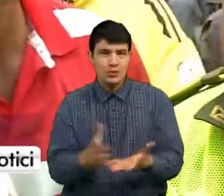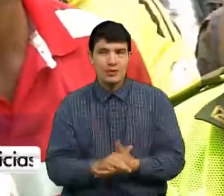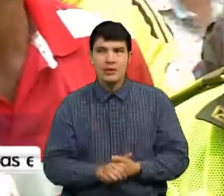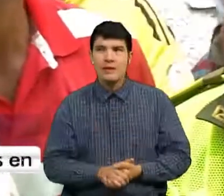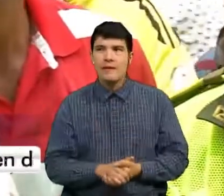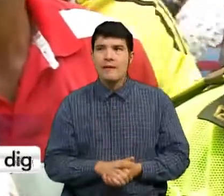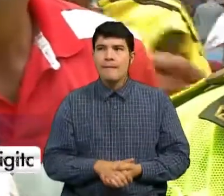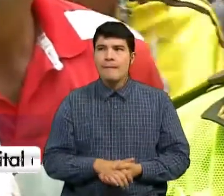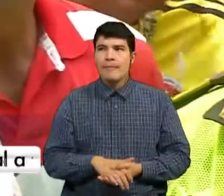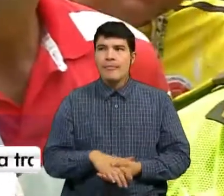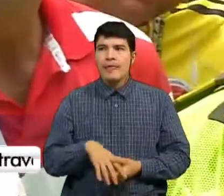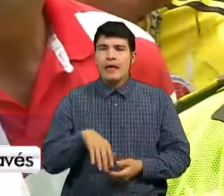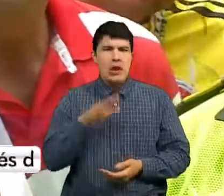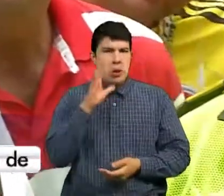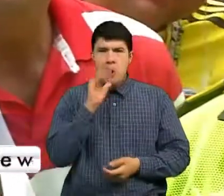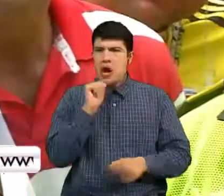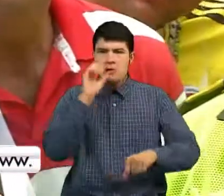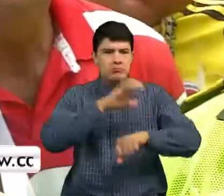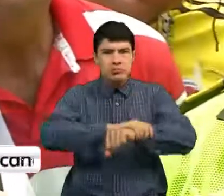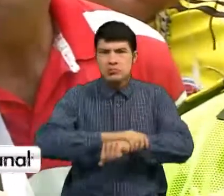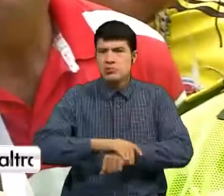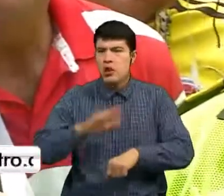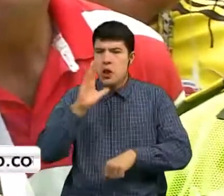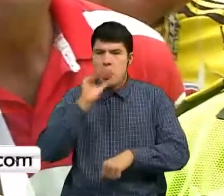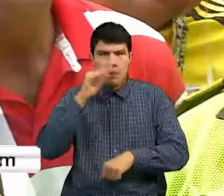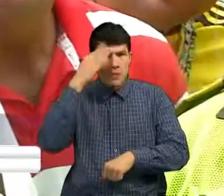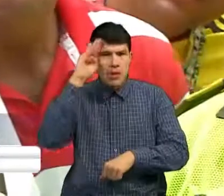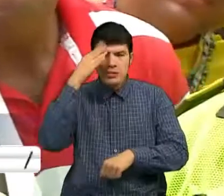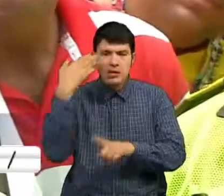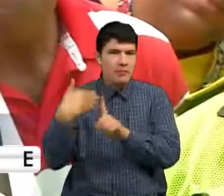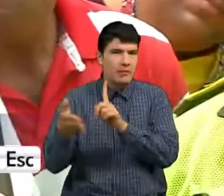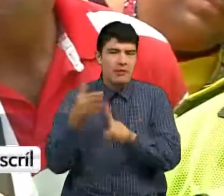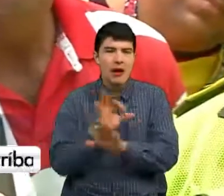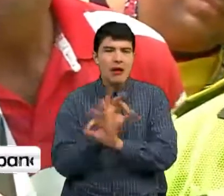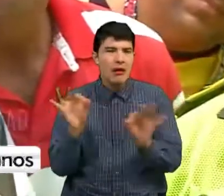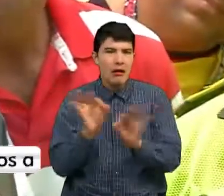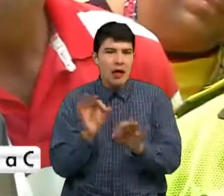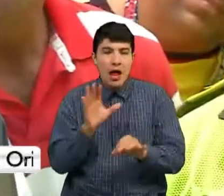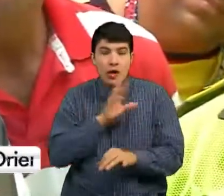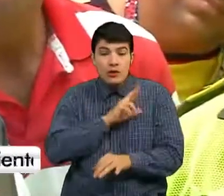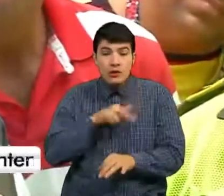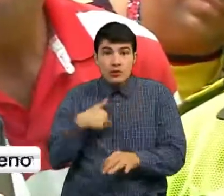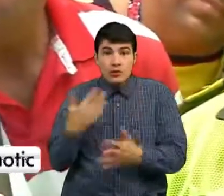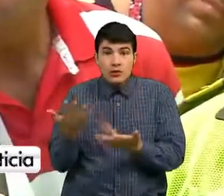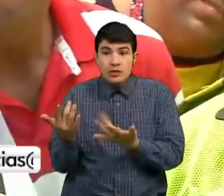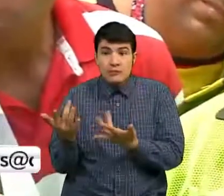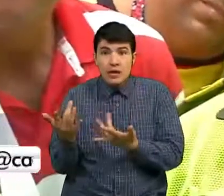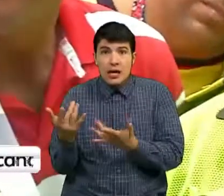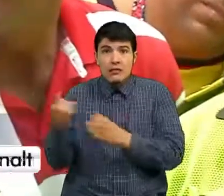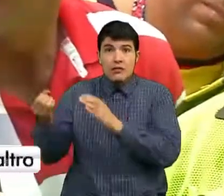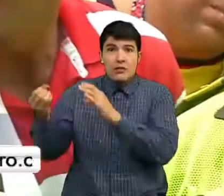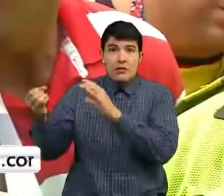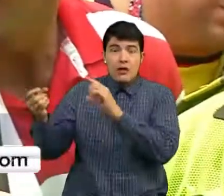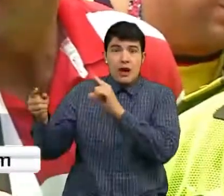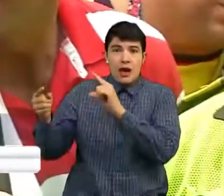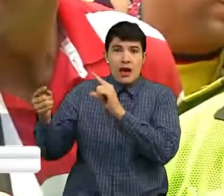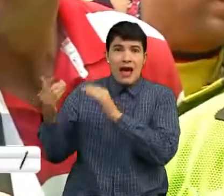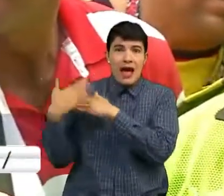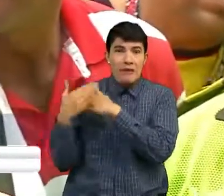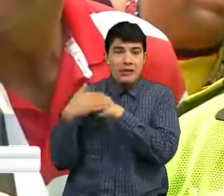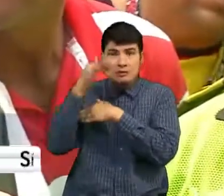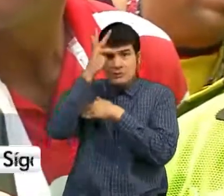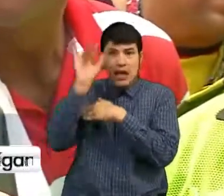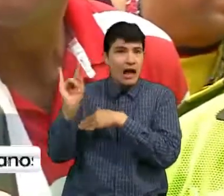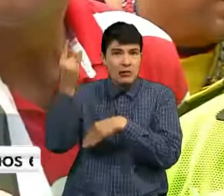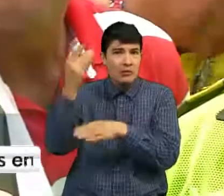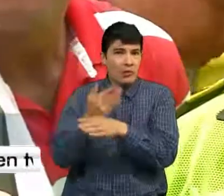No tenemos capturas, no ha habido policías lesionados. Estamos esperando el reporte de algún hospital a ver si hay algún tipo de problema con alguna